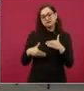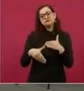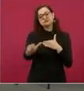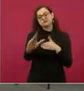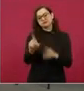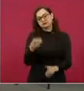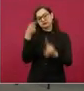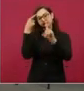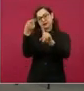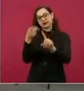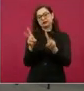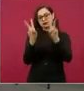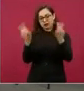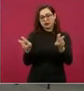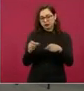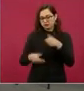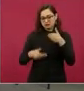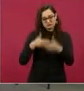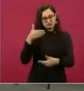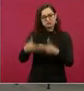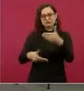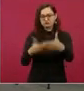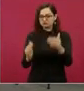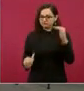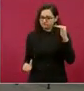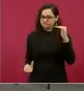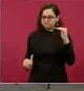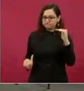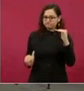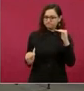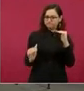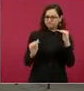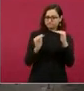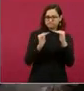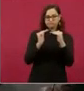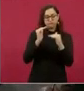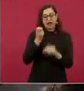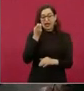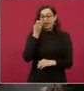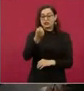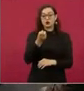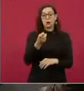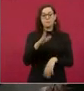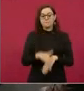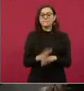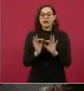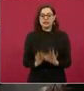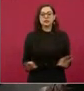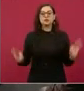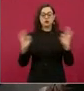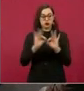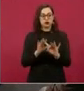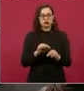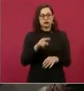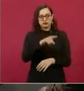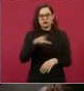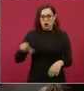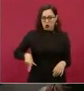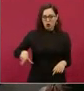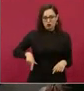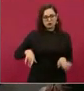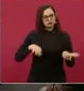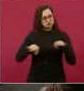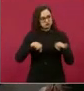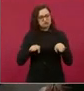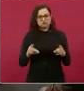los retos del país. Acabar con la desigualdad es una de las cosas que más le ha llamado la atención de